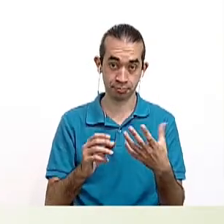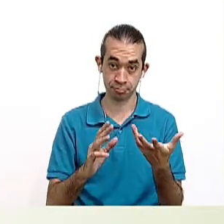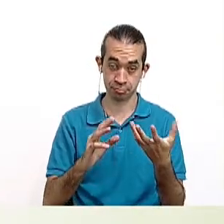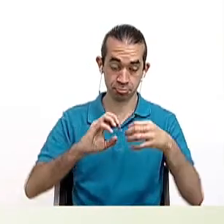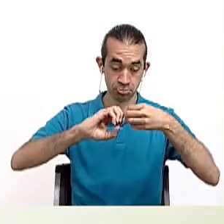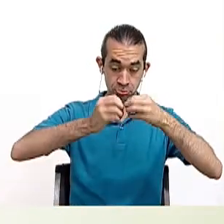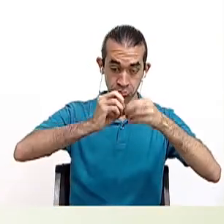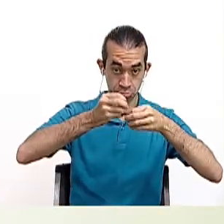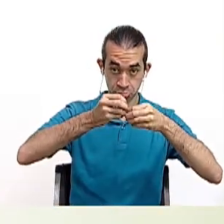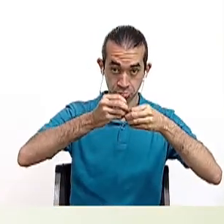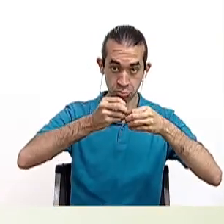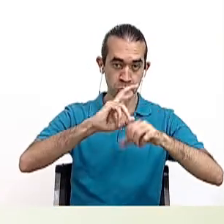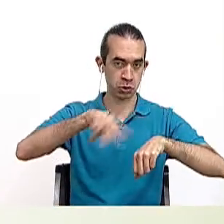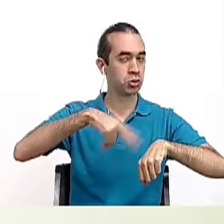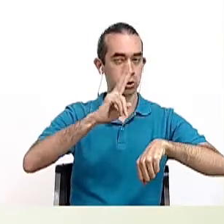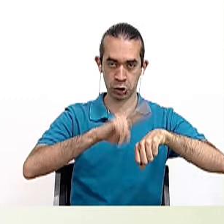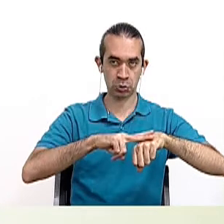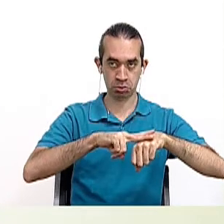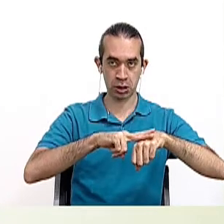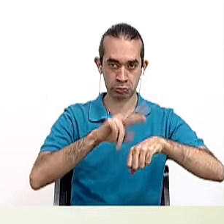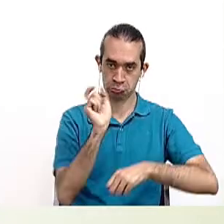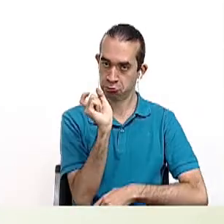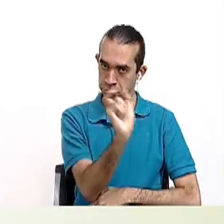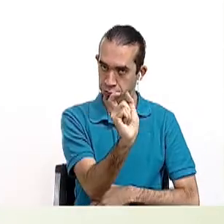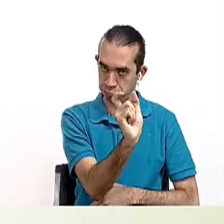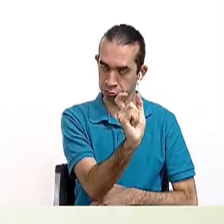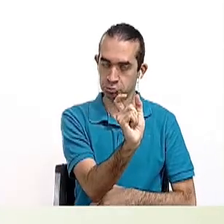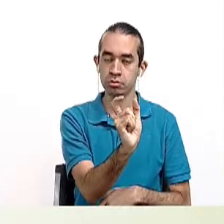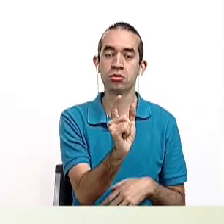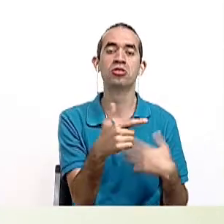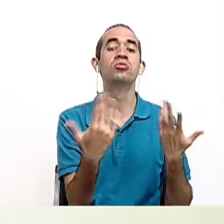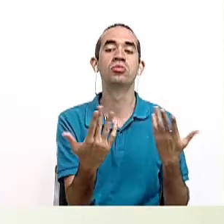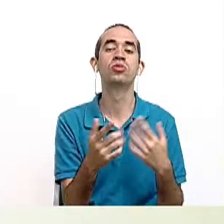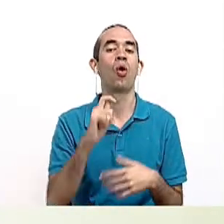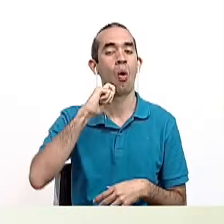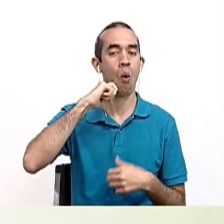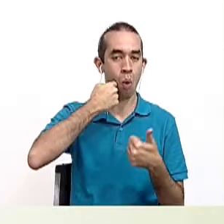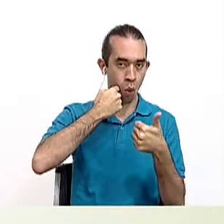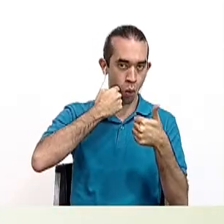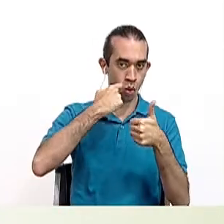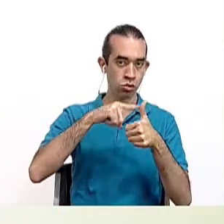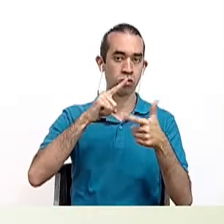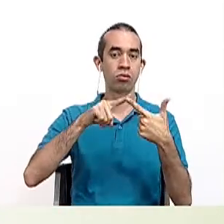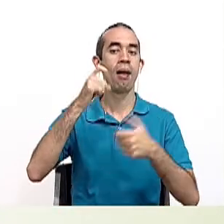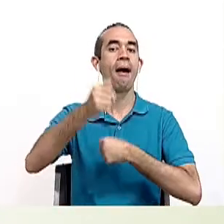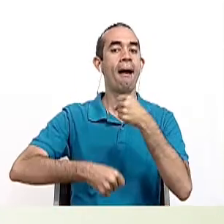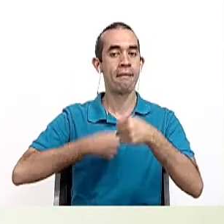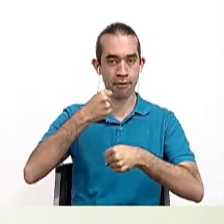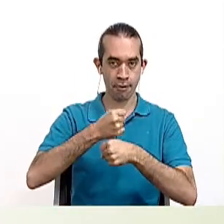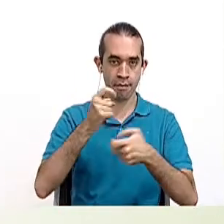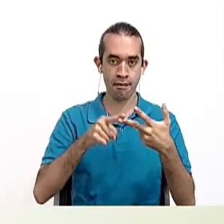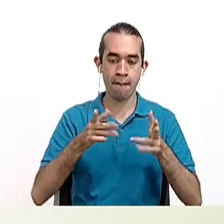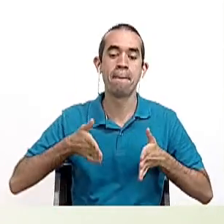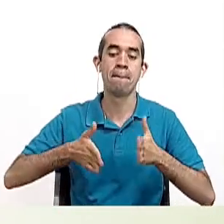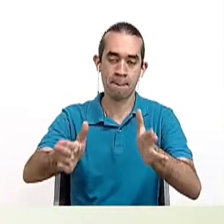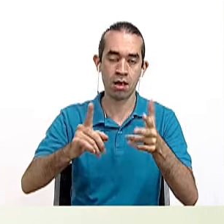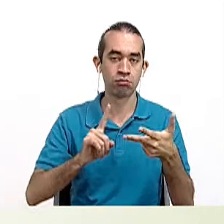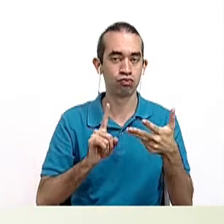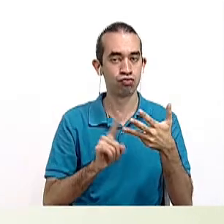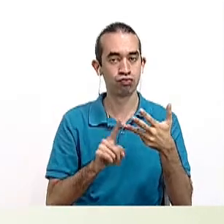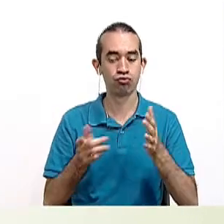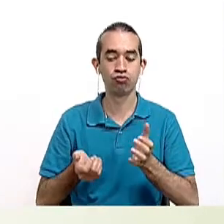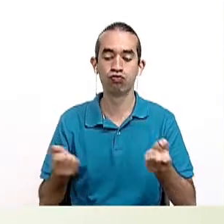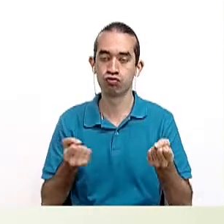Escribiremos las cifras cuando sean códigos, años, vías, carreteras,